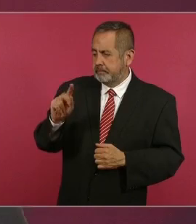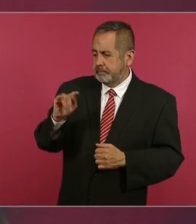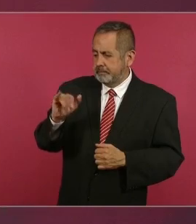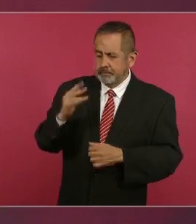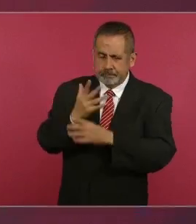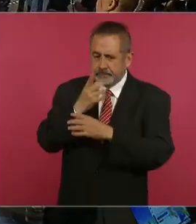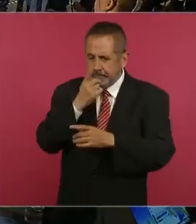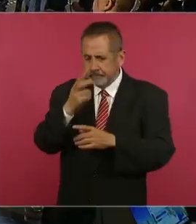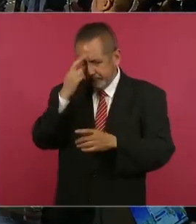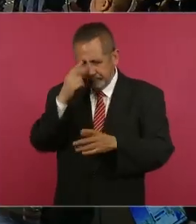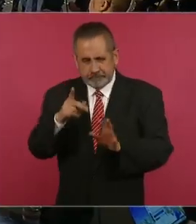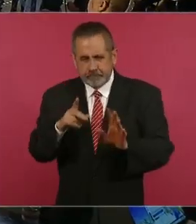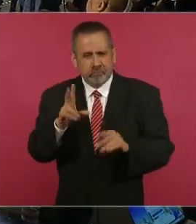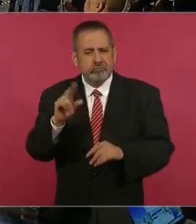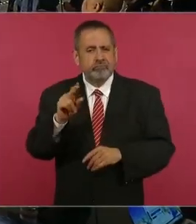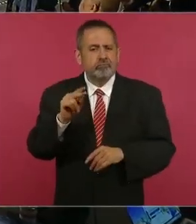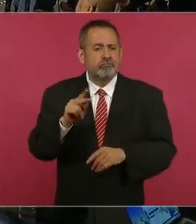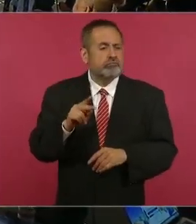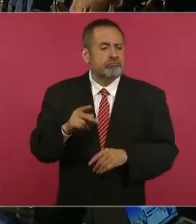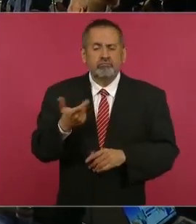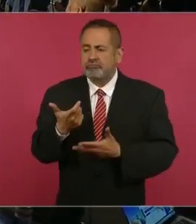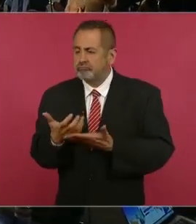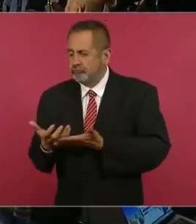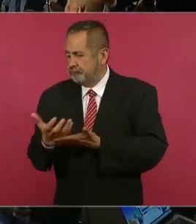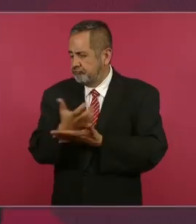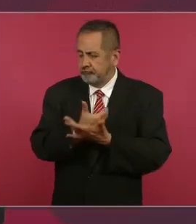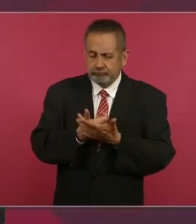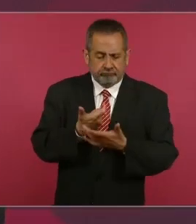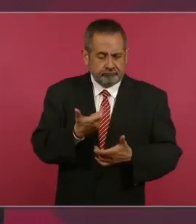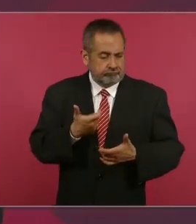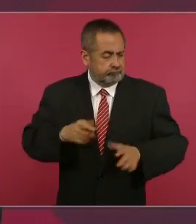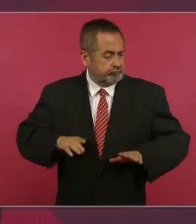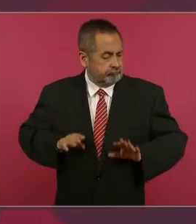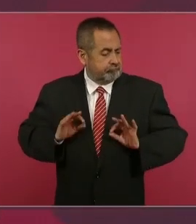solo de buscar el bienestar material.